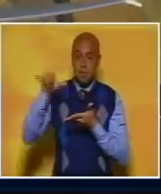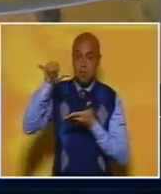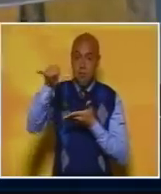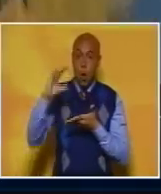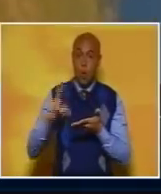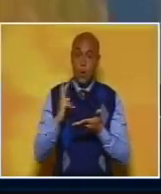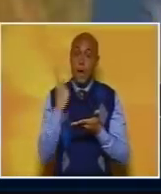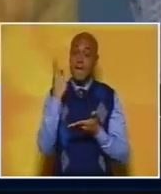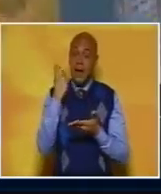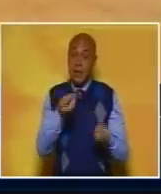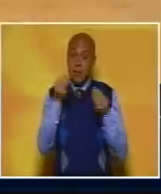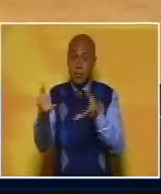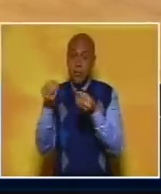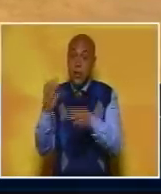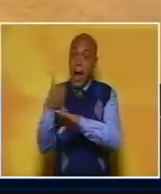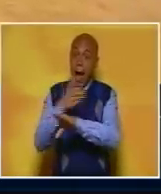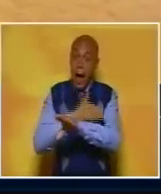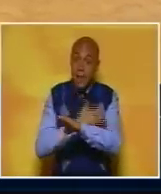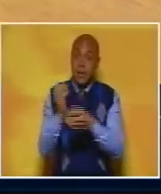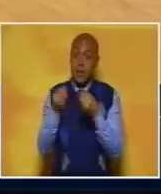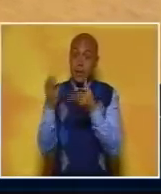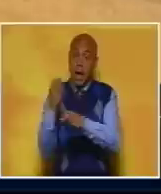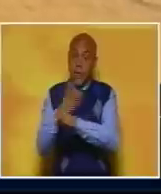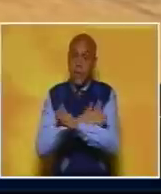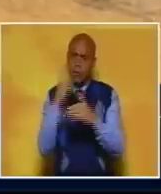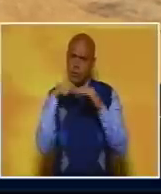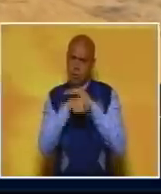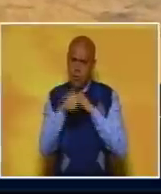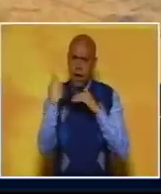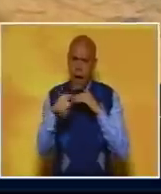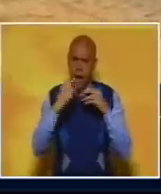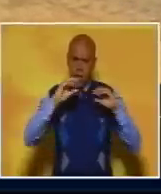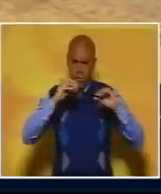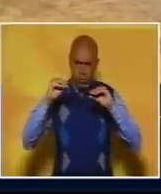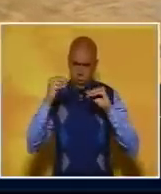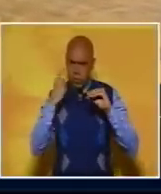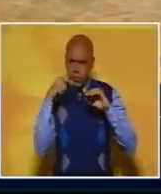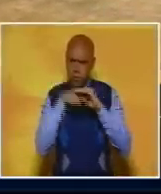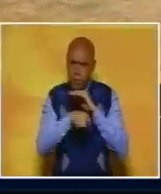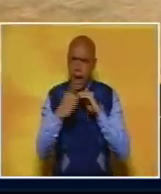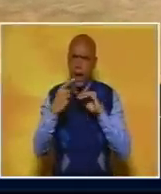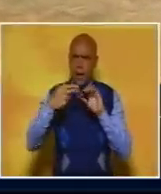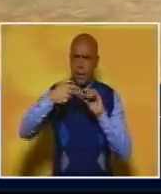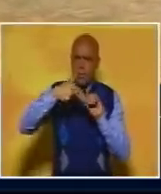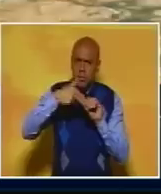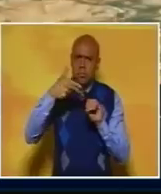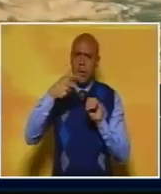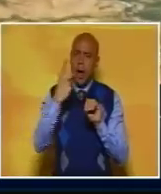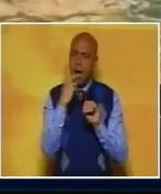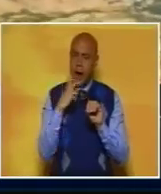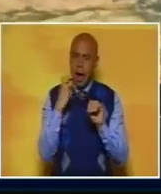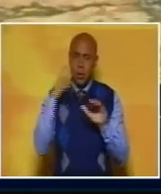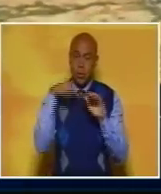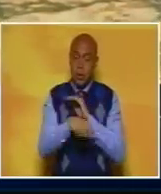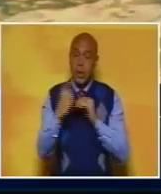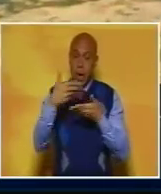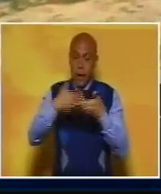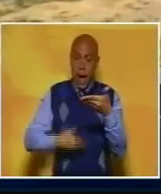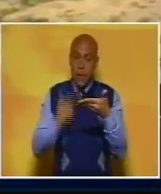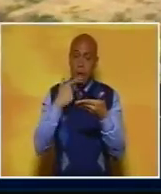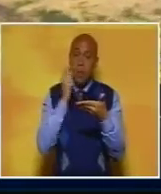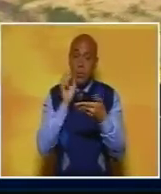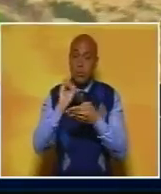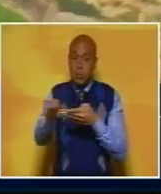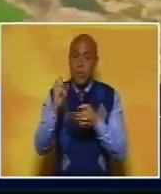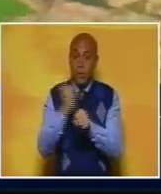a los clientes luego de que se encontraran objetos extraños dentro de varios depósitos de gasolina. La compañía envió una carta a sus